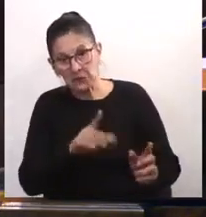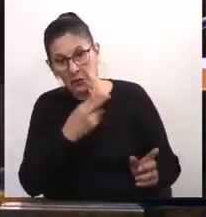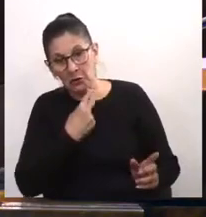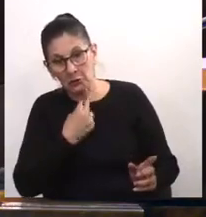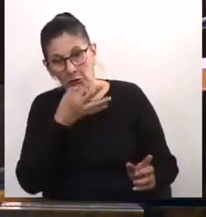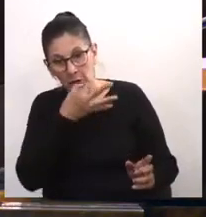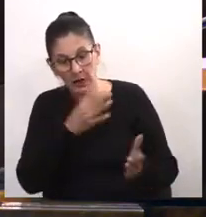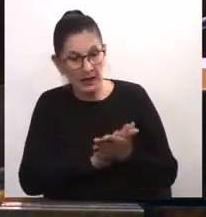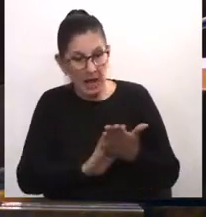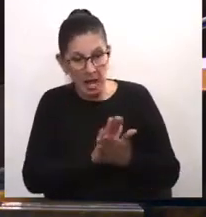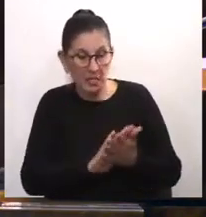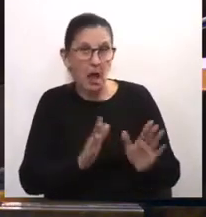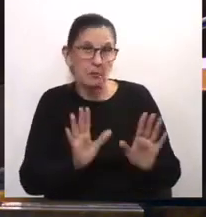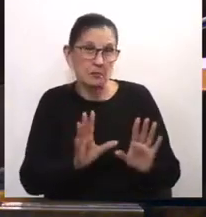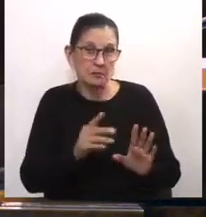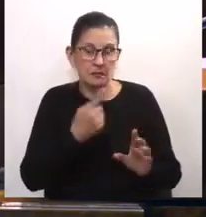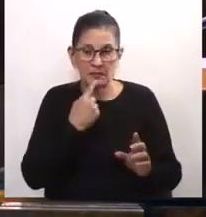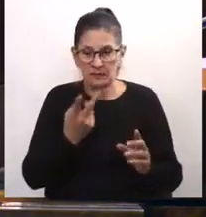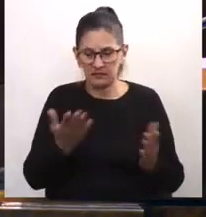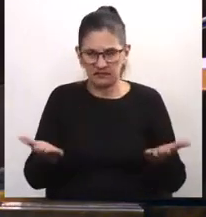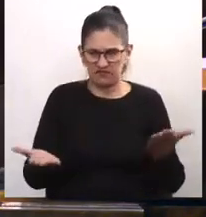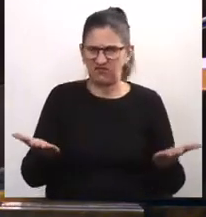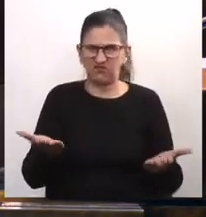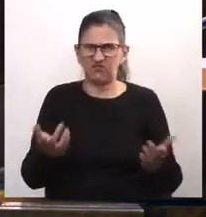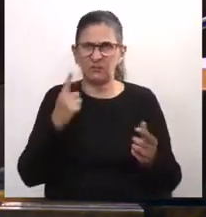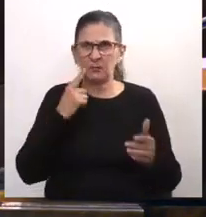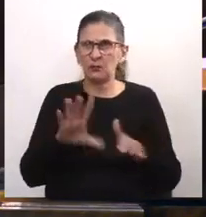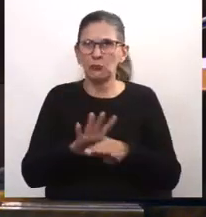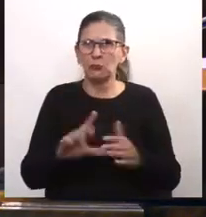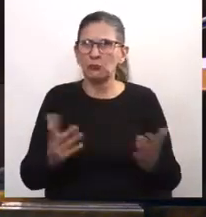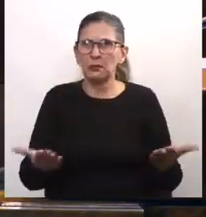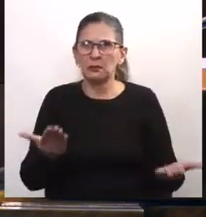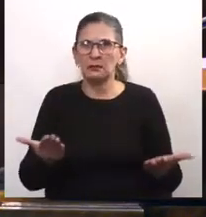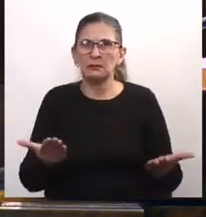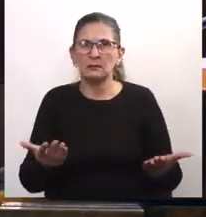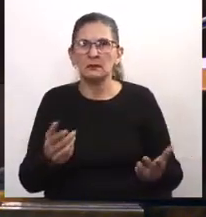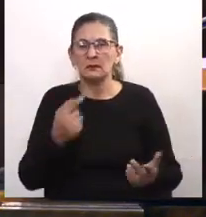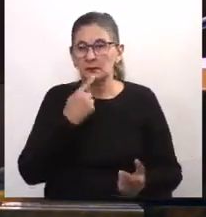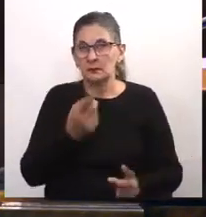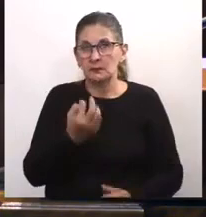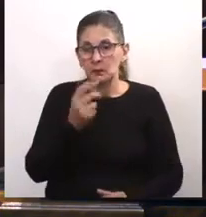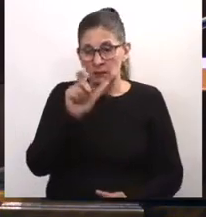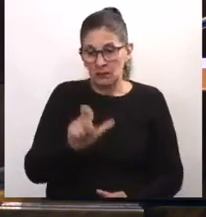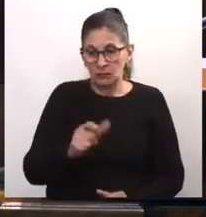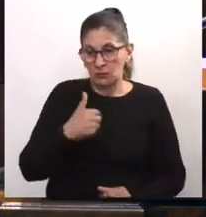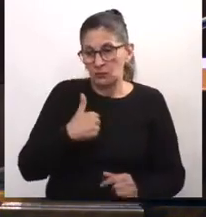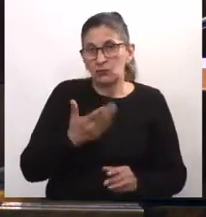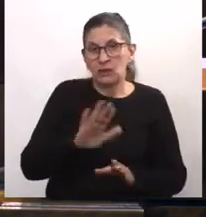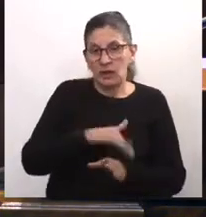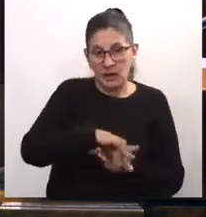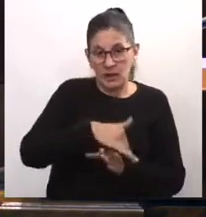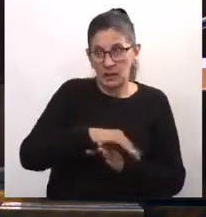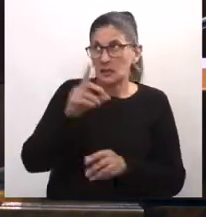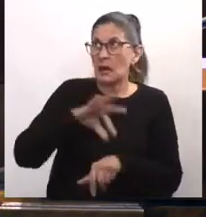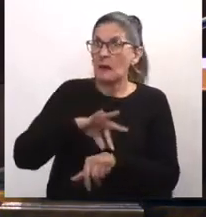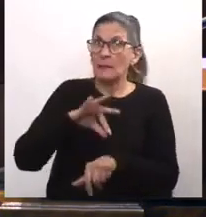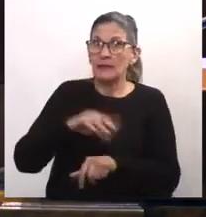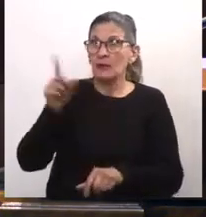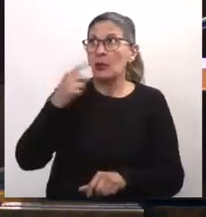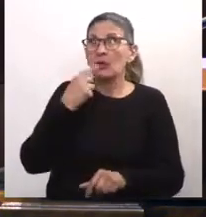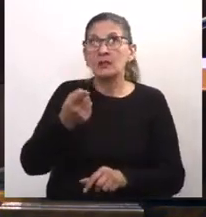consumo. Lo dice muy claramente el texto. Basta que una persona esté a la intemperie y un médico acredite que